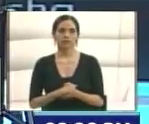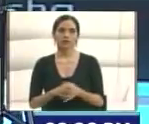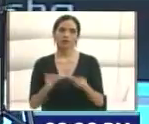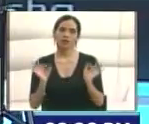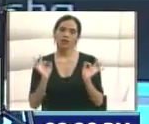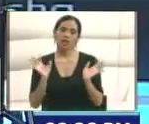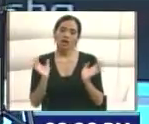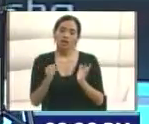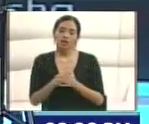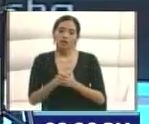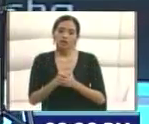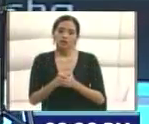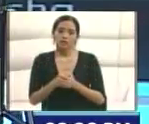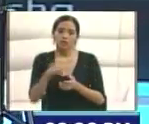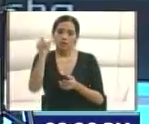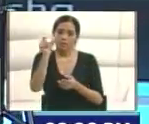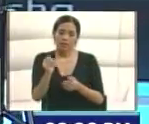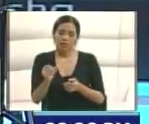son